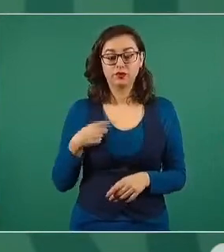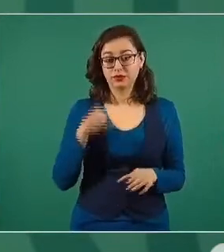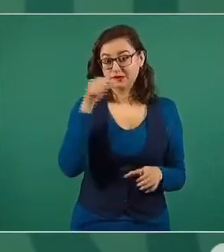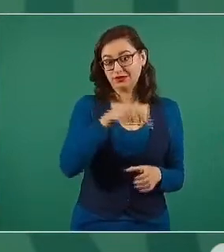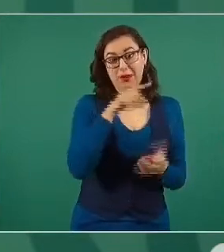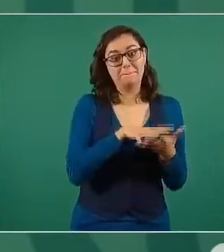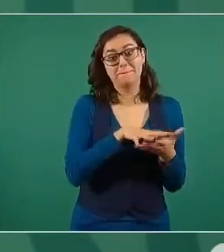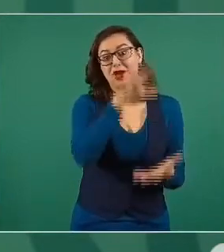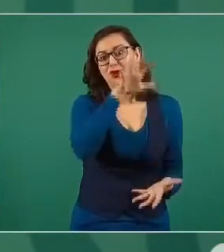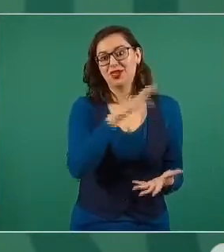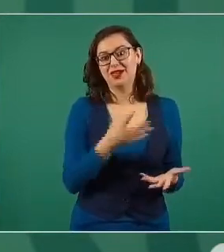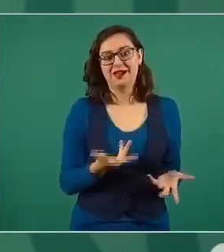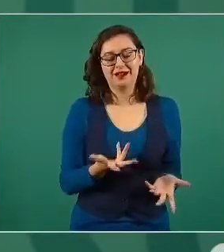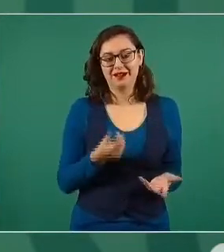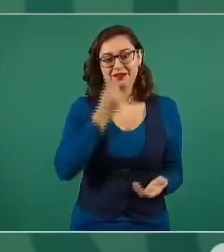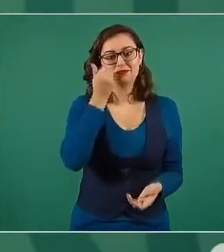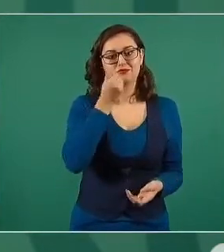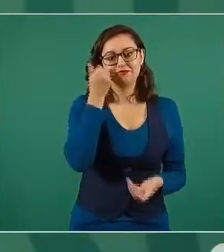la mayoría.